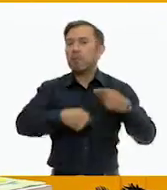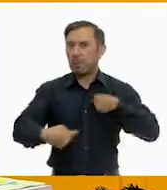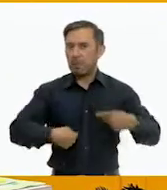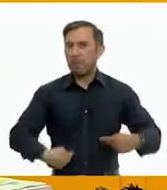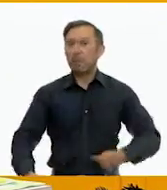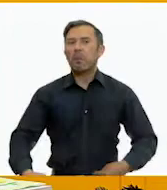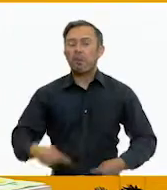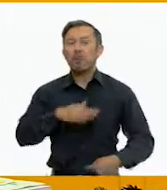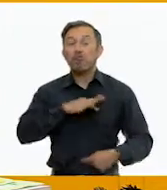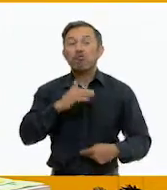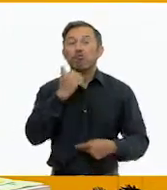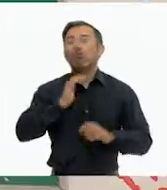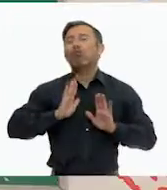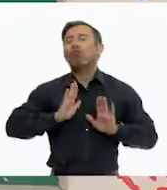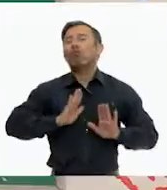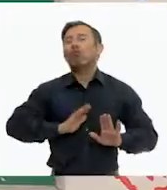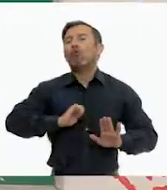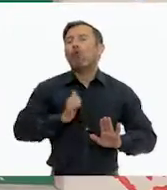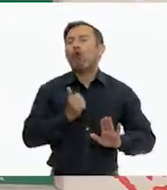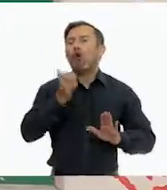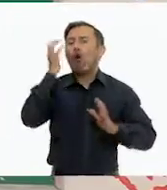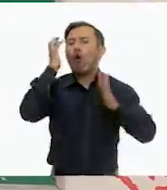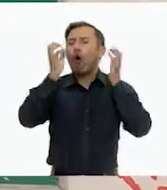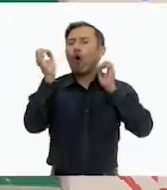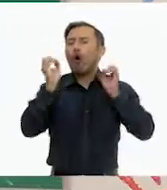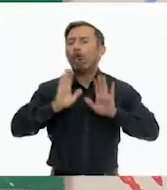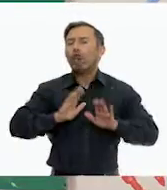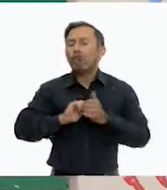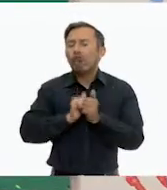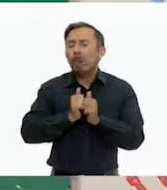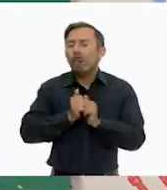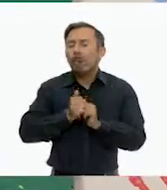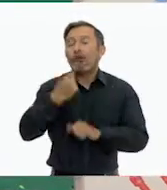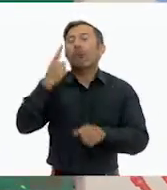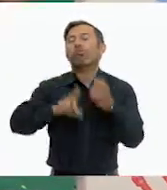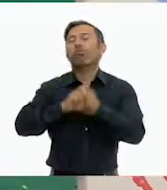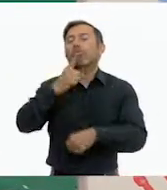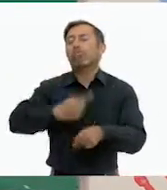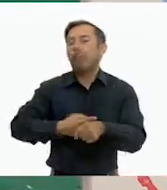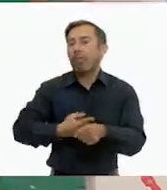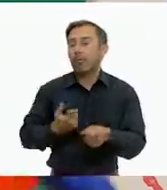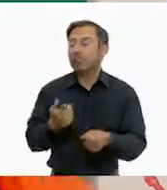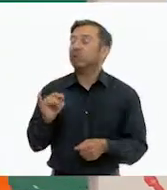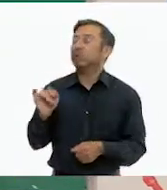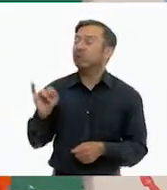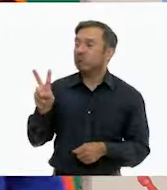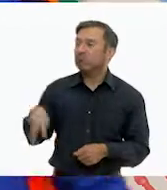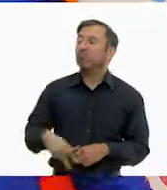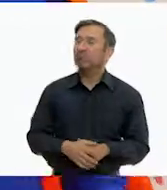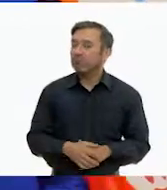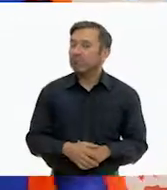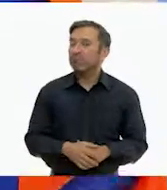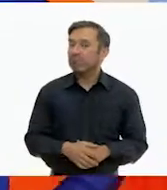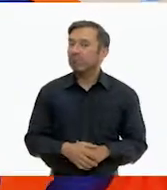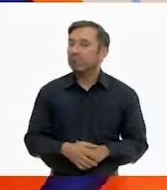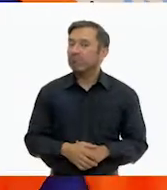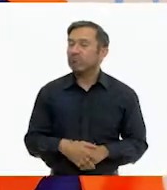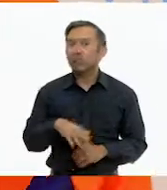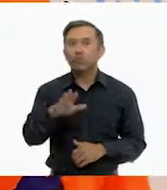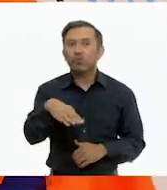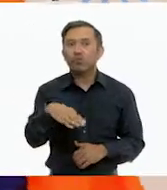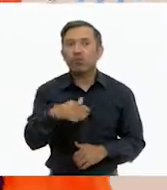muchas enfermedades. Así es, maestra Alma Lidia. ¿Qué me puedes decir de los enemigos de